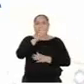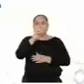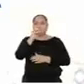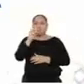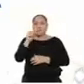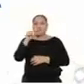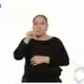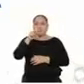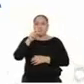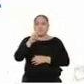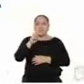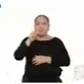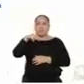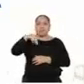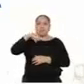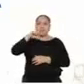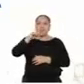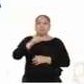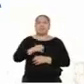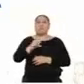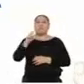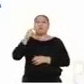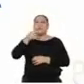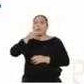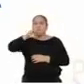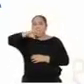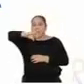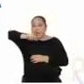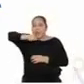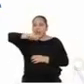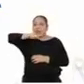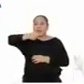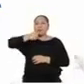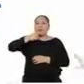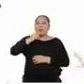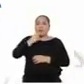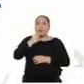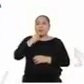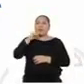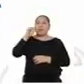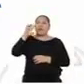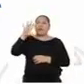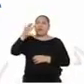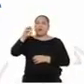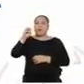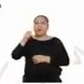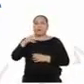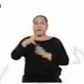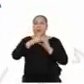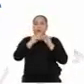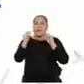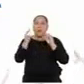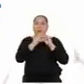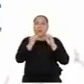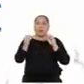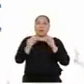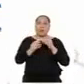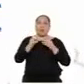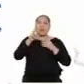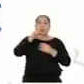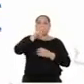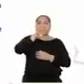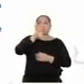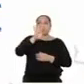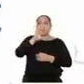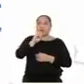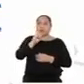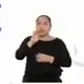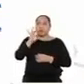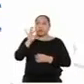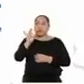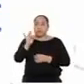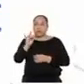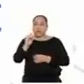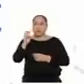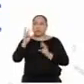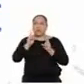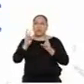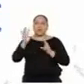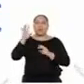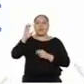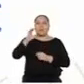300 gramos de limón y 500 gramos de palta aportan un total de 308 miligramos de vitamina C.